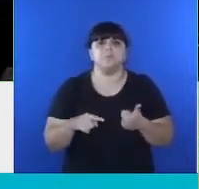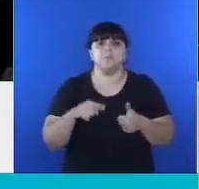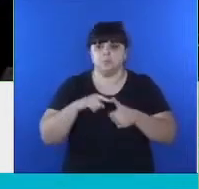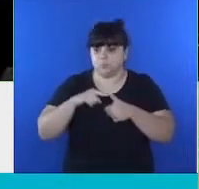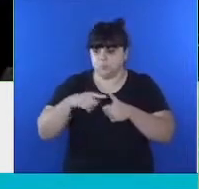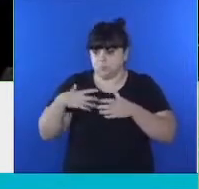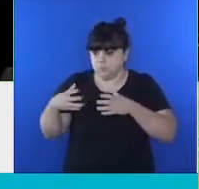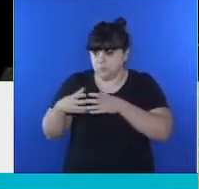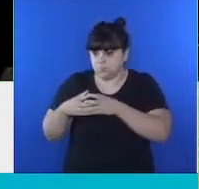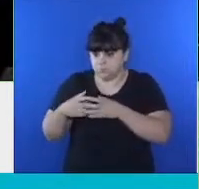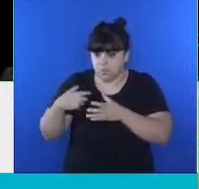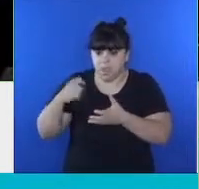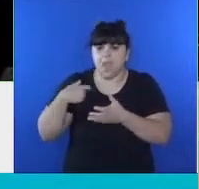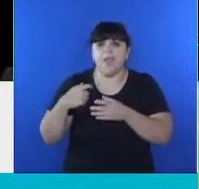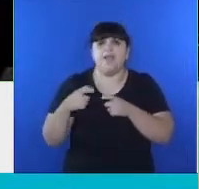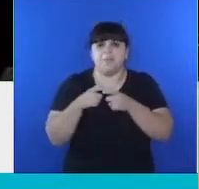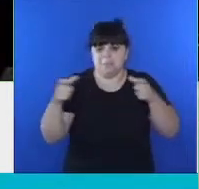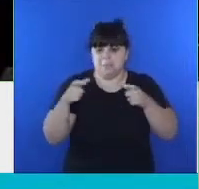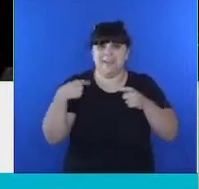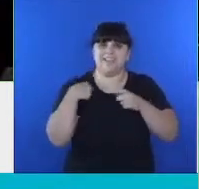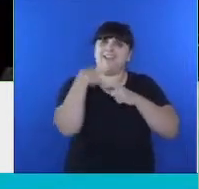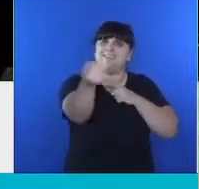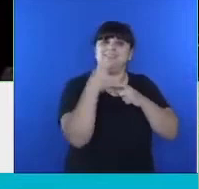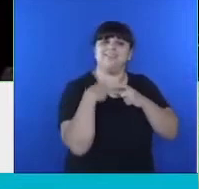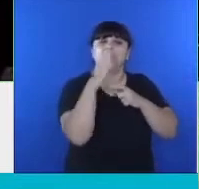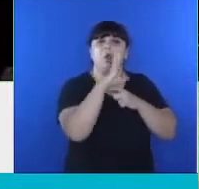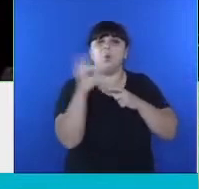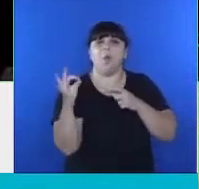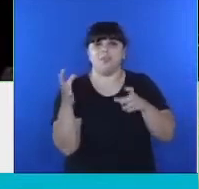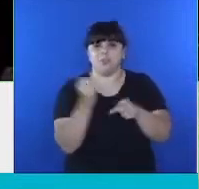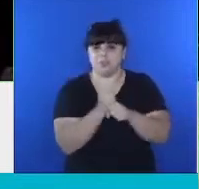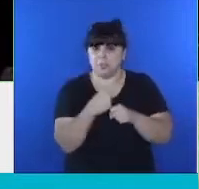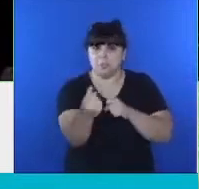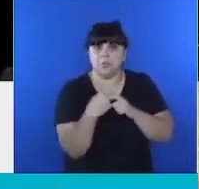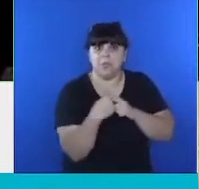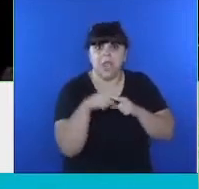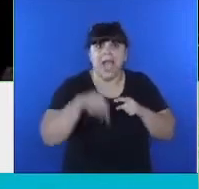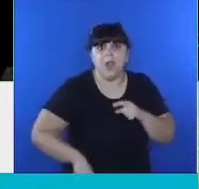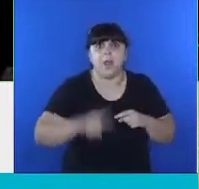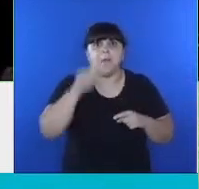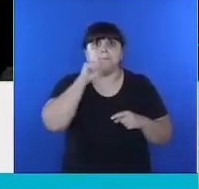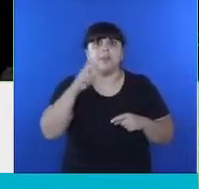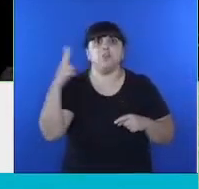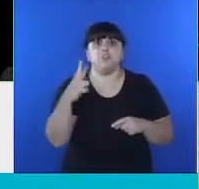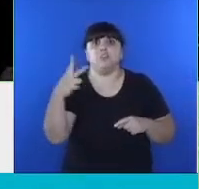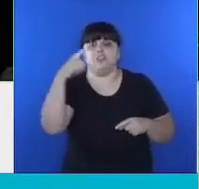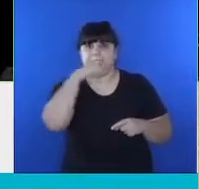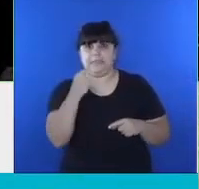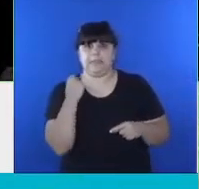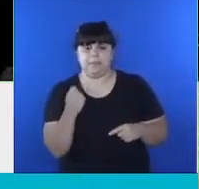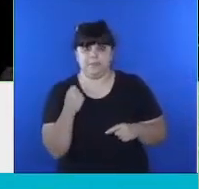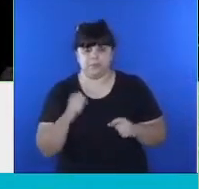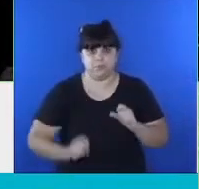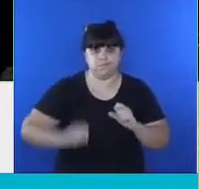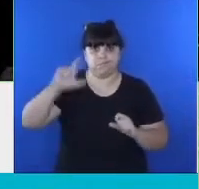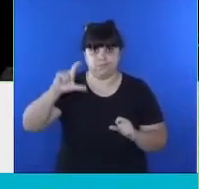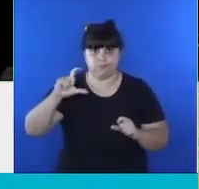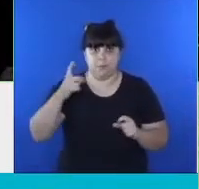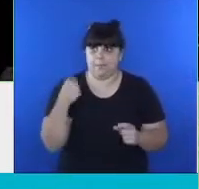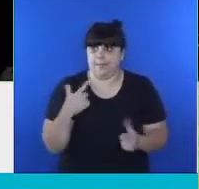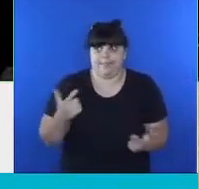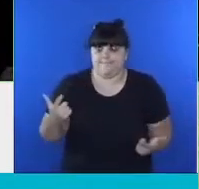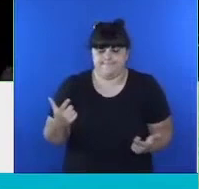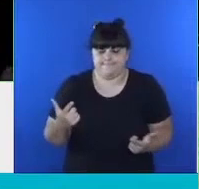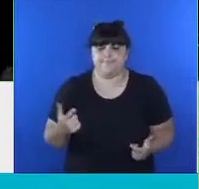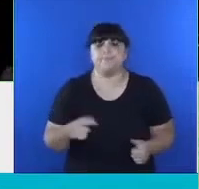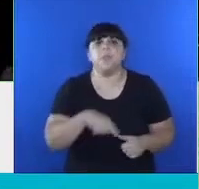hayan pasado a pagar un pasaje de 400 pesos de transporte urbano a 1.237 sin ese fondo,